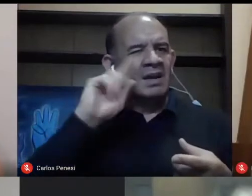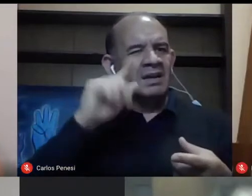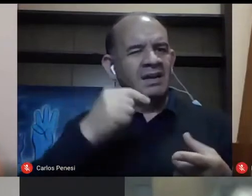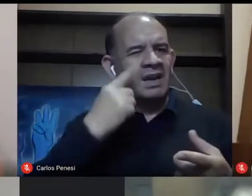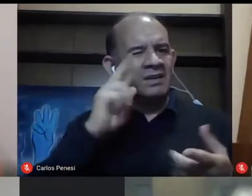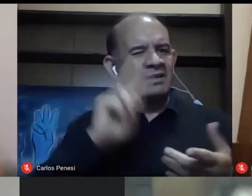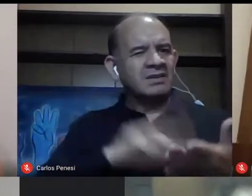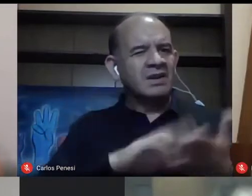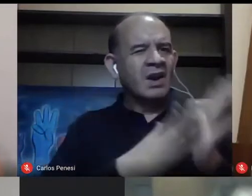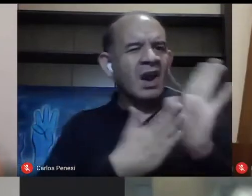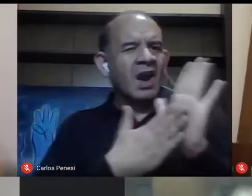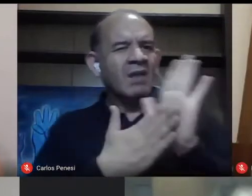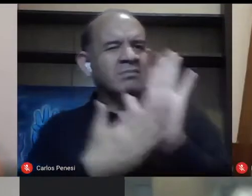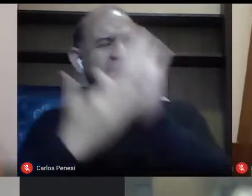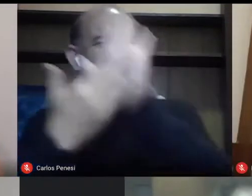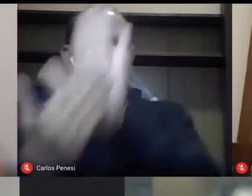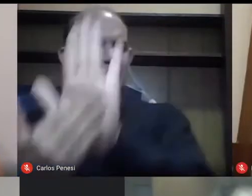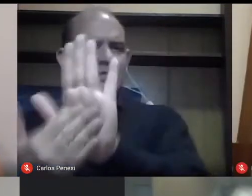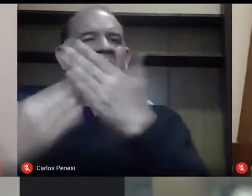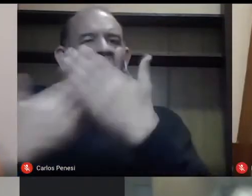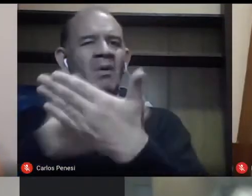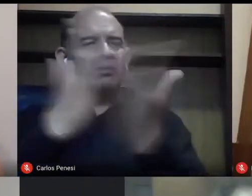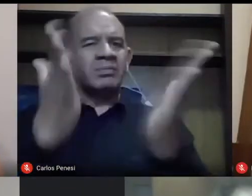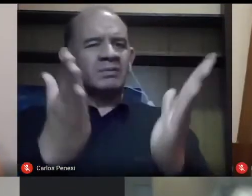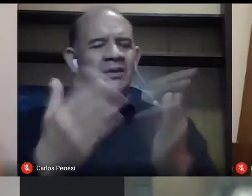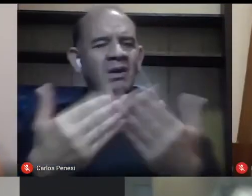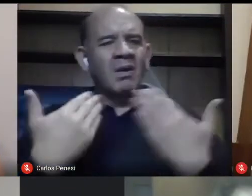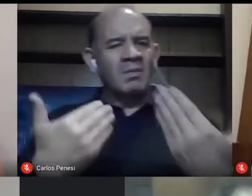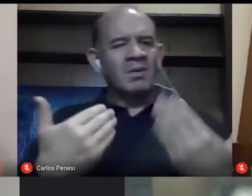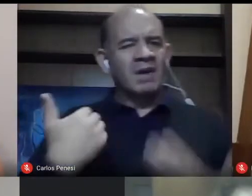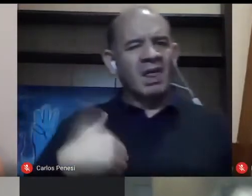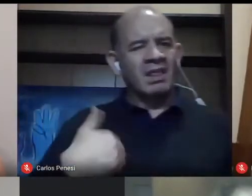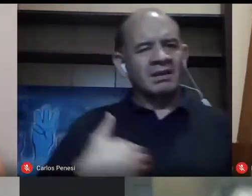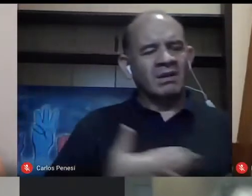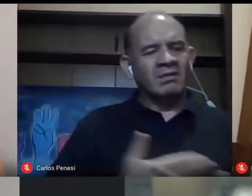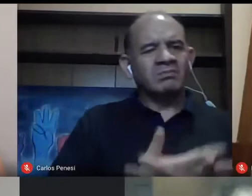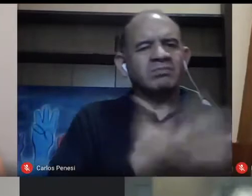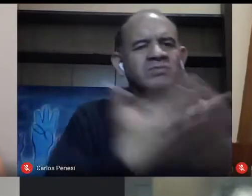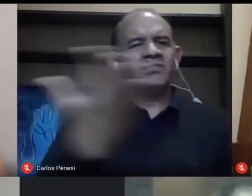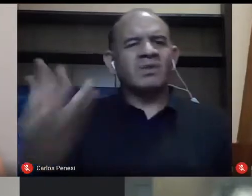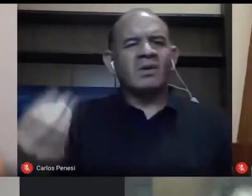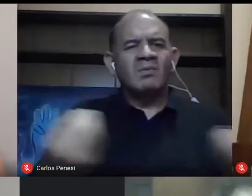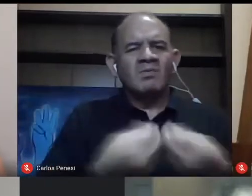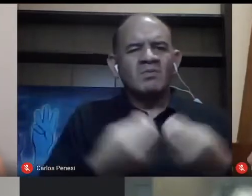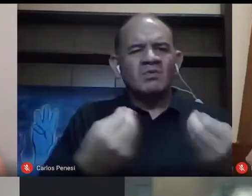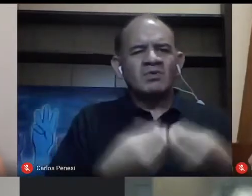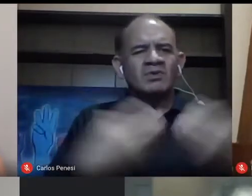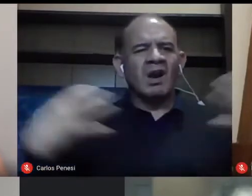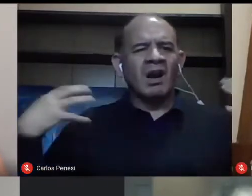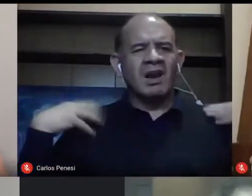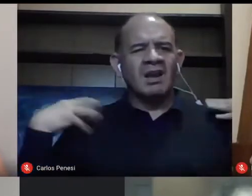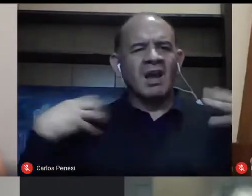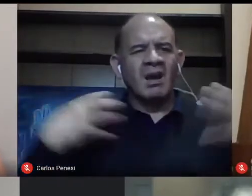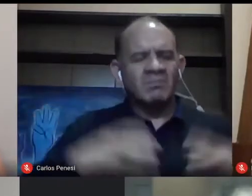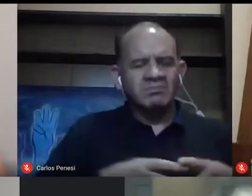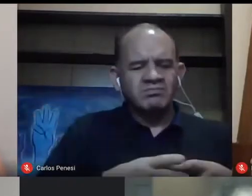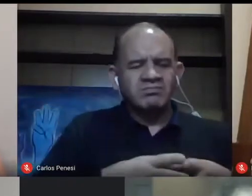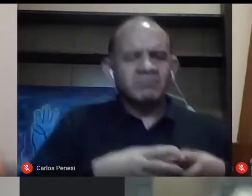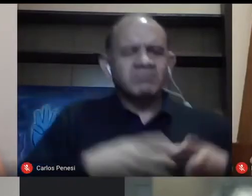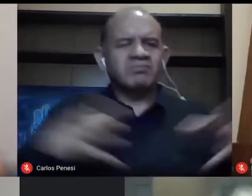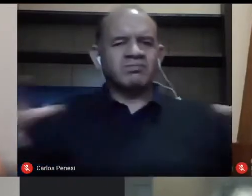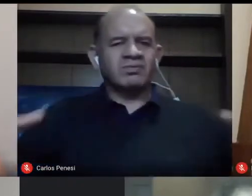también en esto de la amplitud de los beneficiarios, porque si bien es cierto que